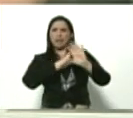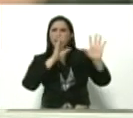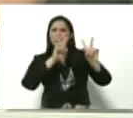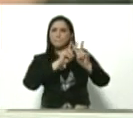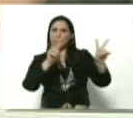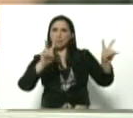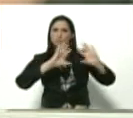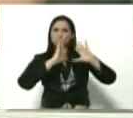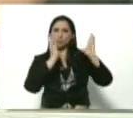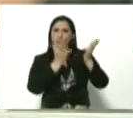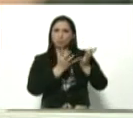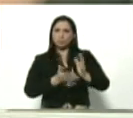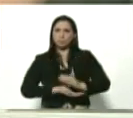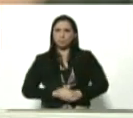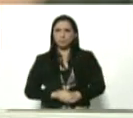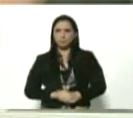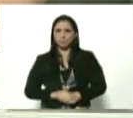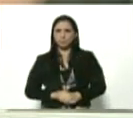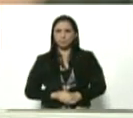paz al mundo.